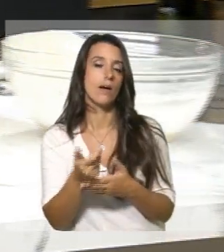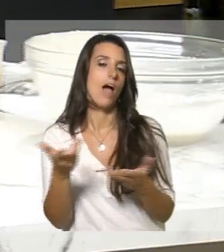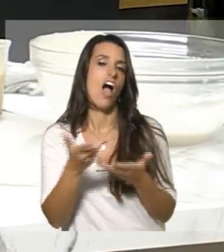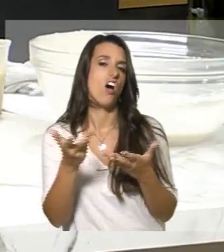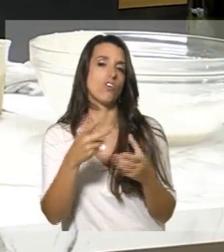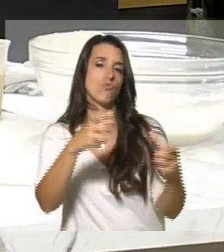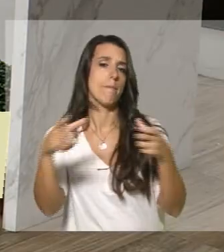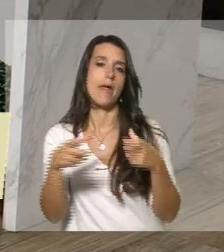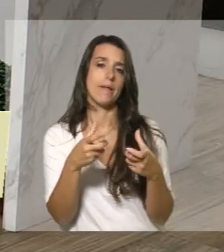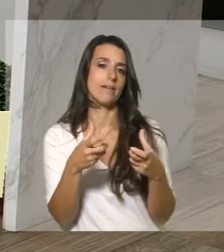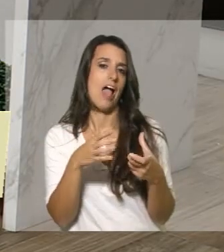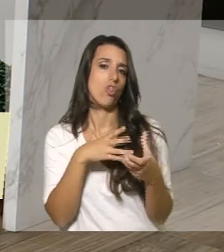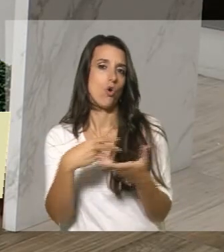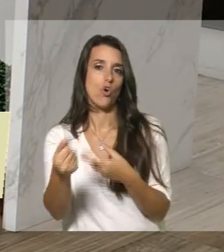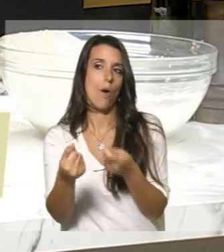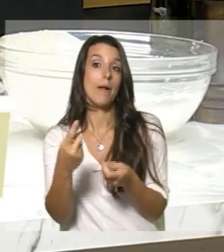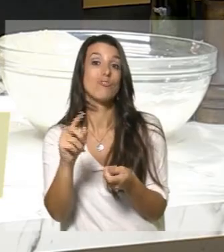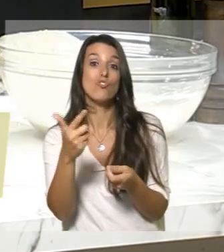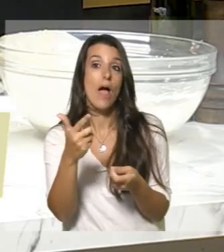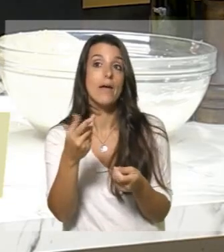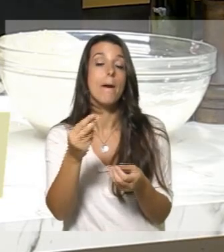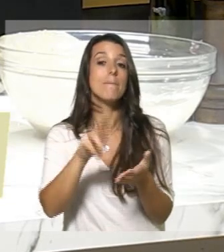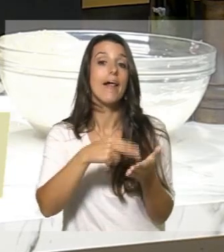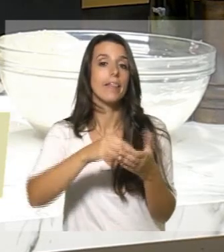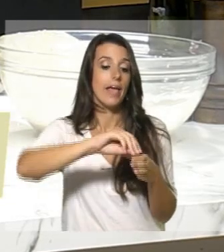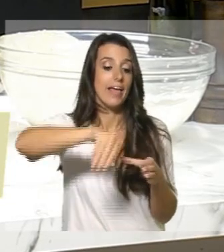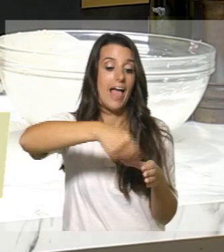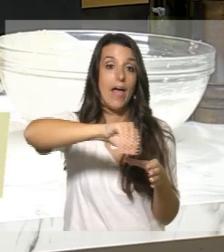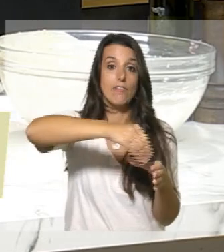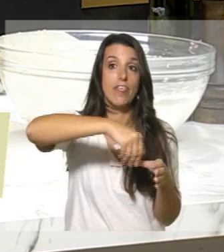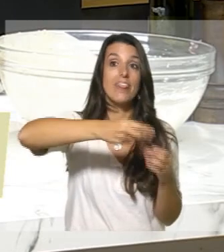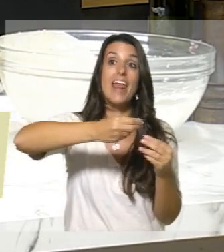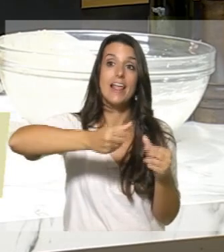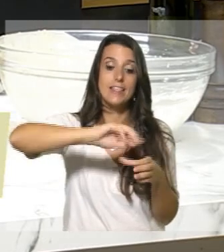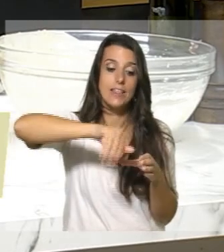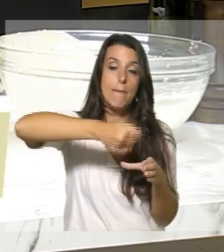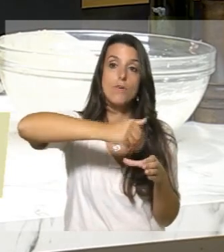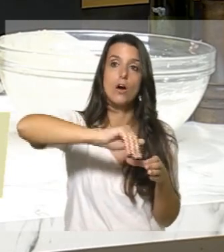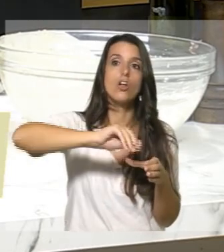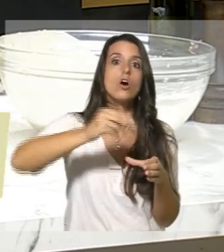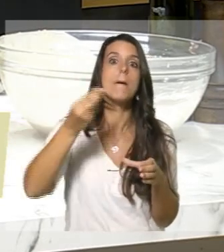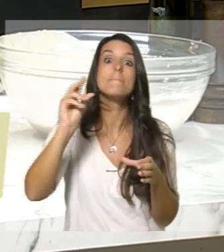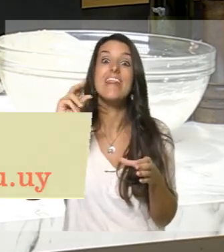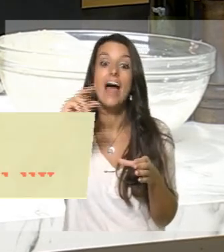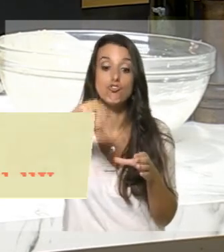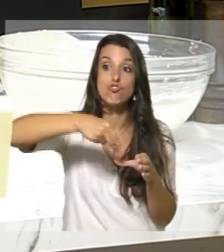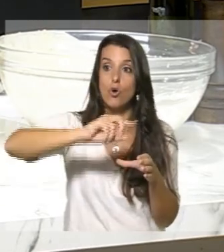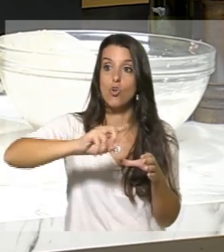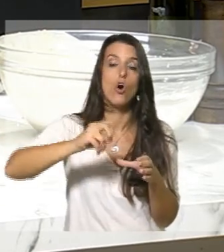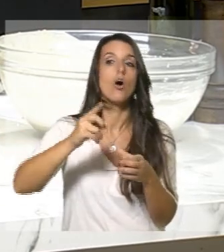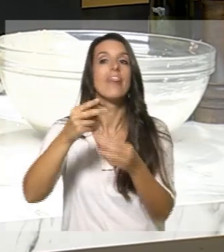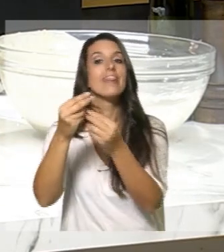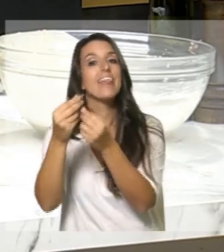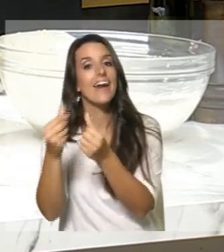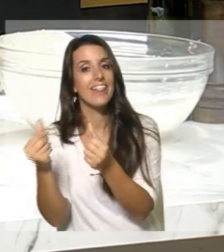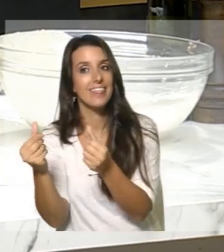en los supermercados, sí, en todos lados. Pero si no, un poquito de manteca derretida. Siempre no me pongan pedazos de manteca porque el exceso de grasa también